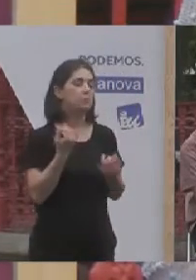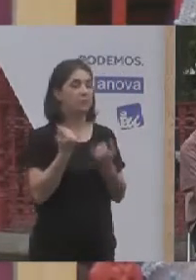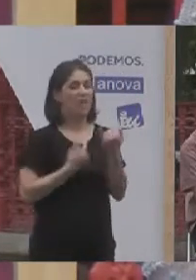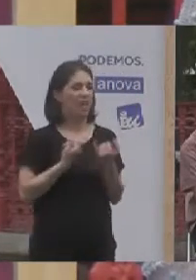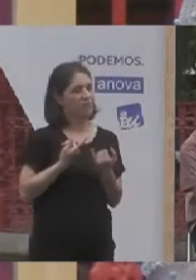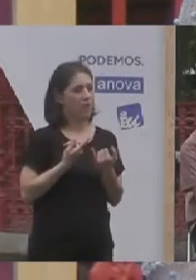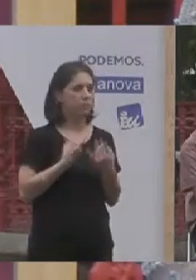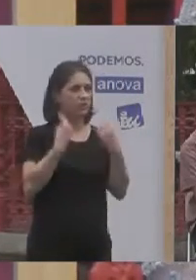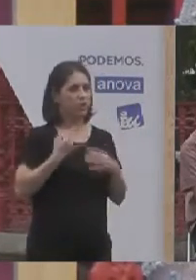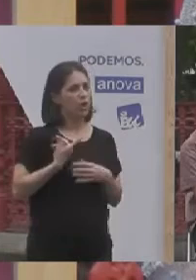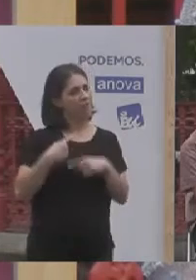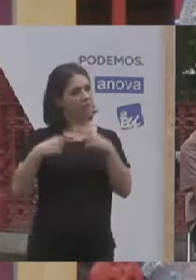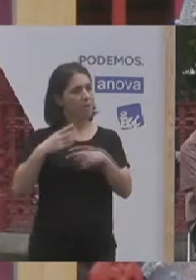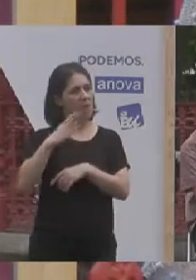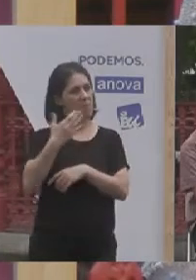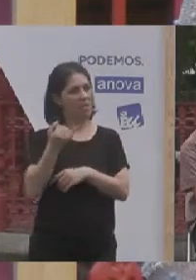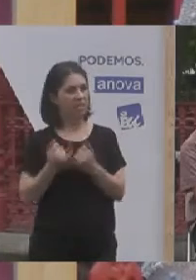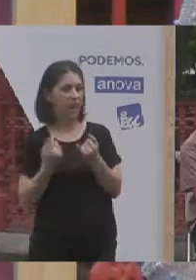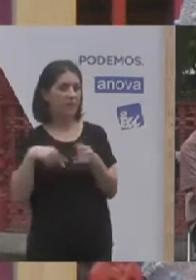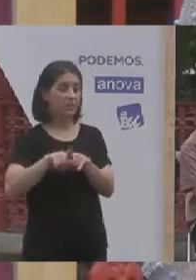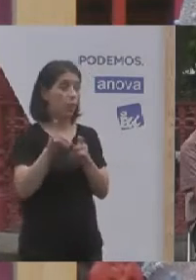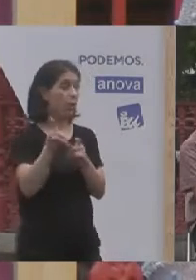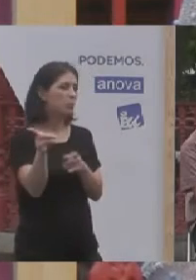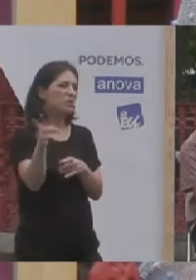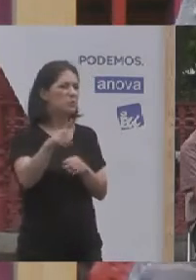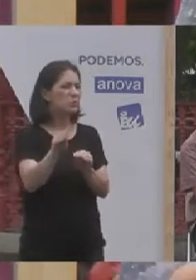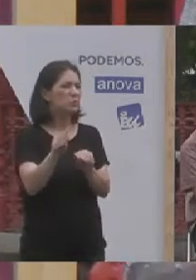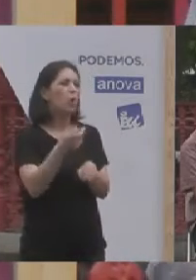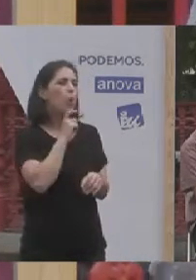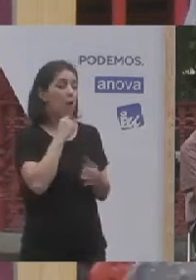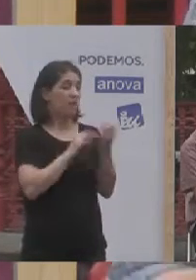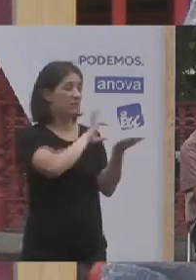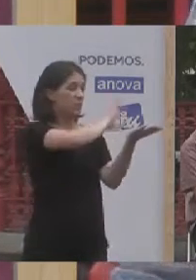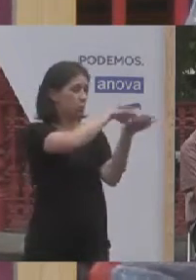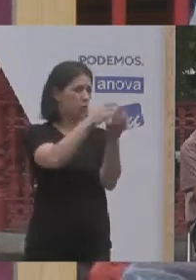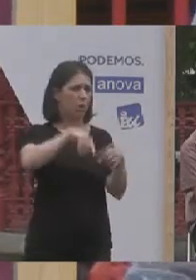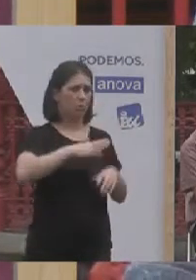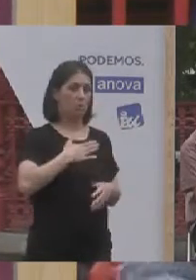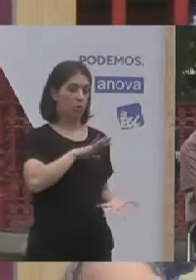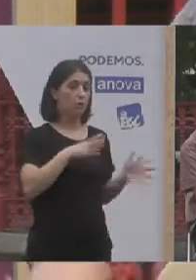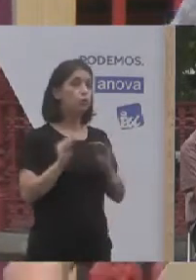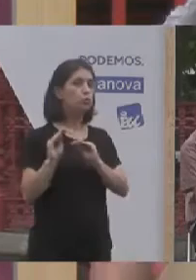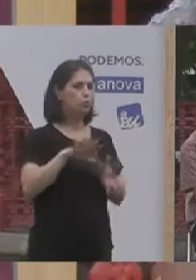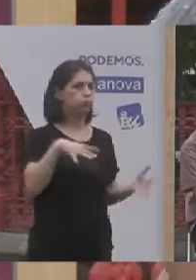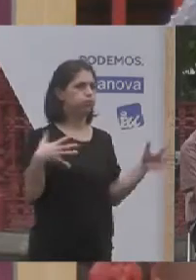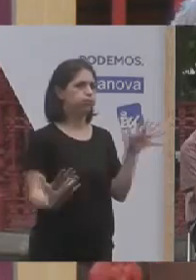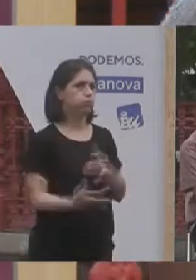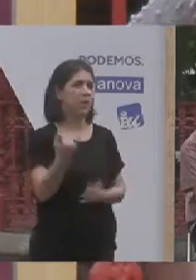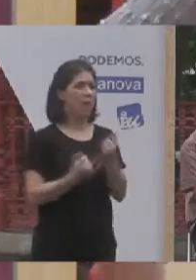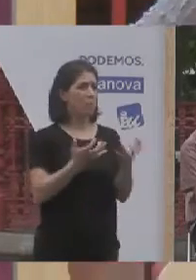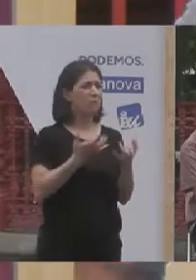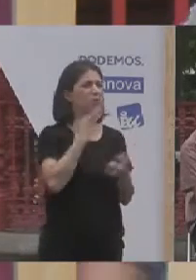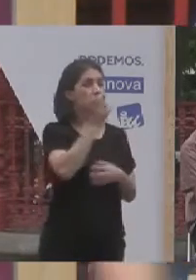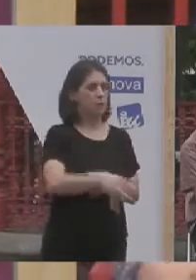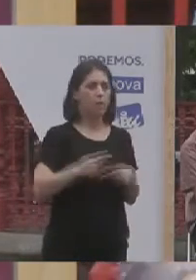e todo o seu clan dinástico, que está patrimonializando o que é as institucións para beneficiarse, tanto el como a súa familia como os seus